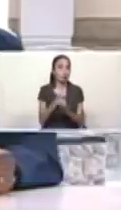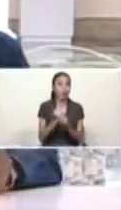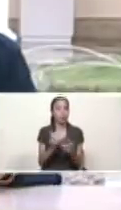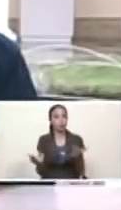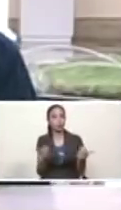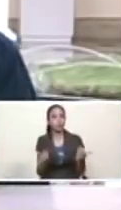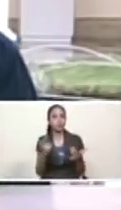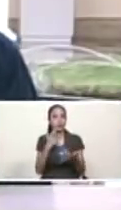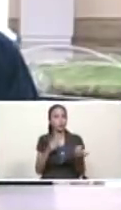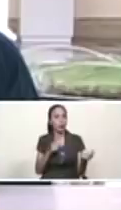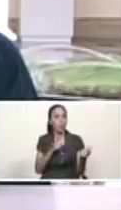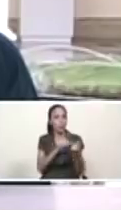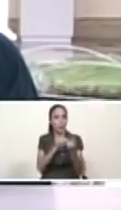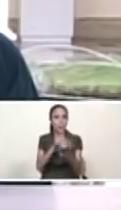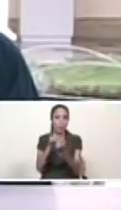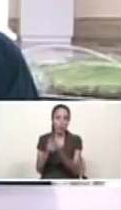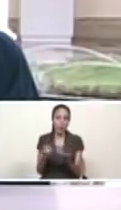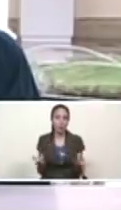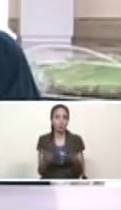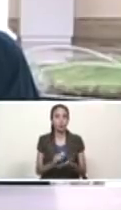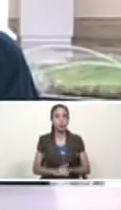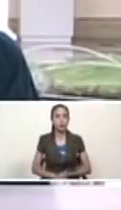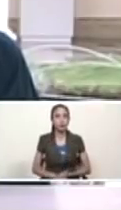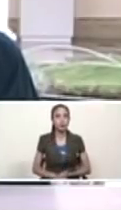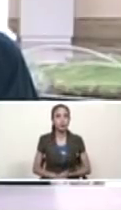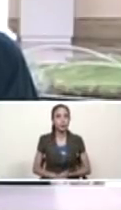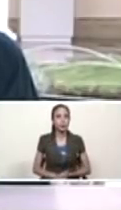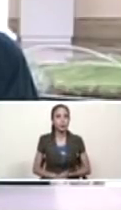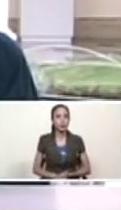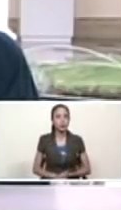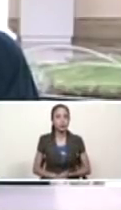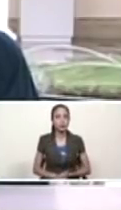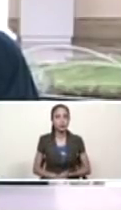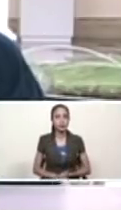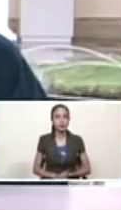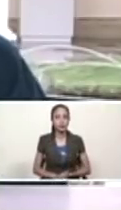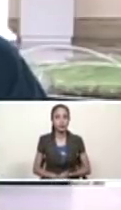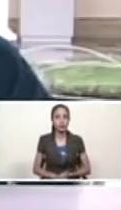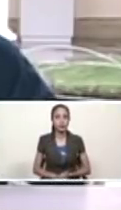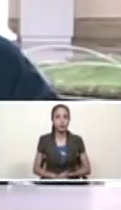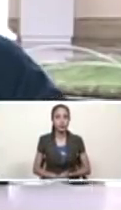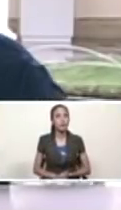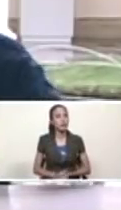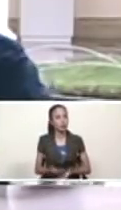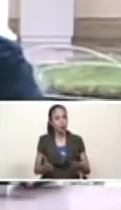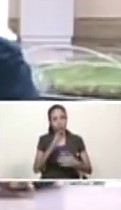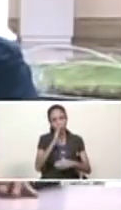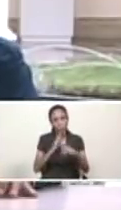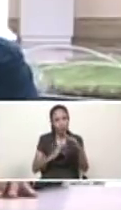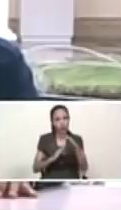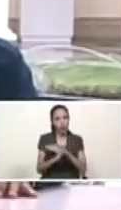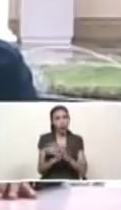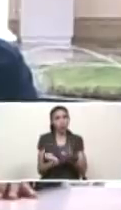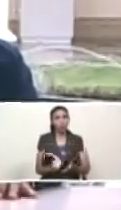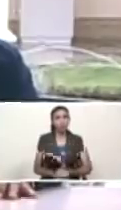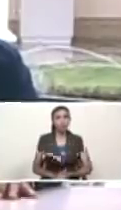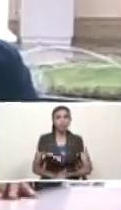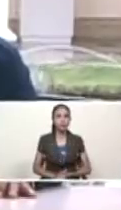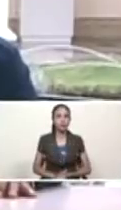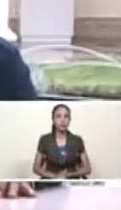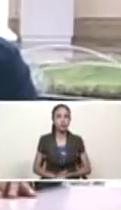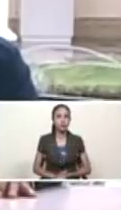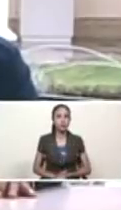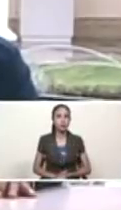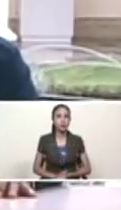gobernando para el bien así debe ser gobernando con humildad hoy